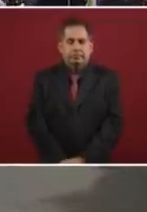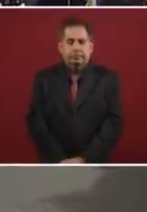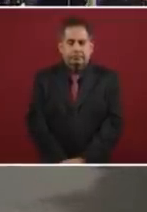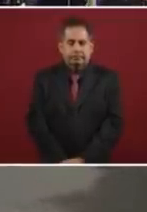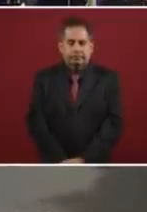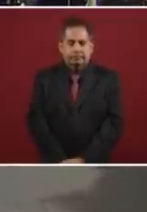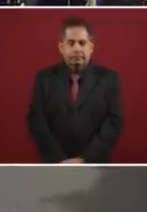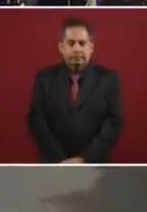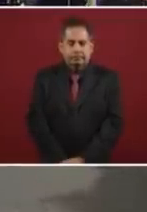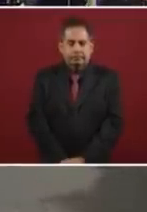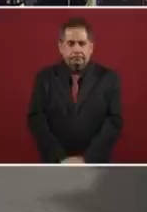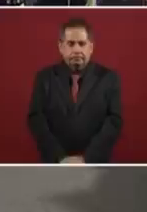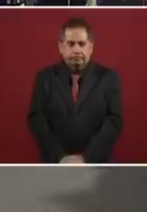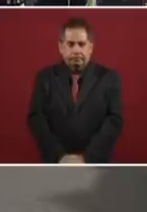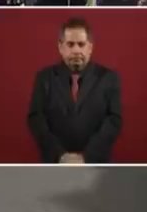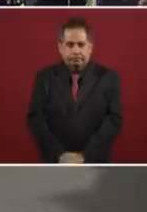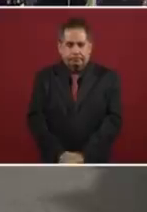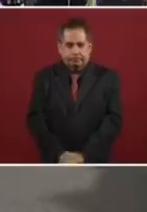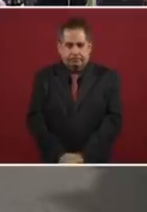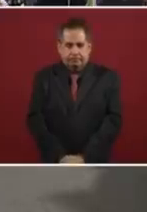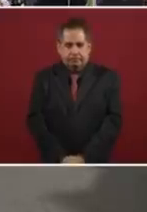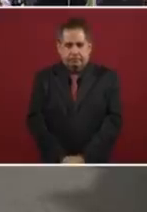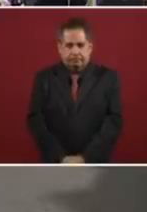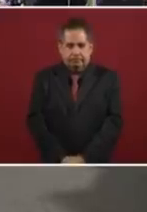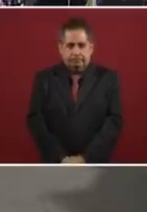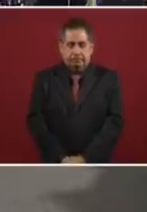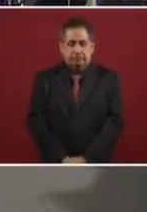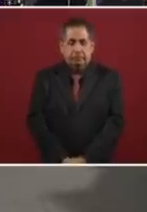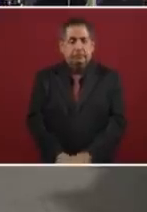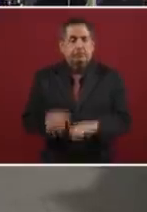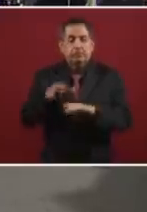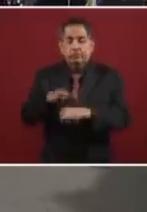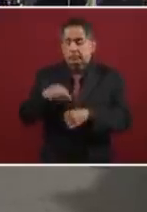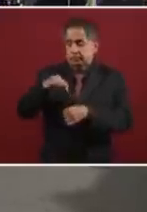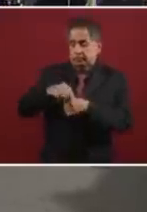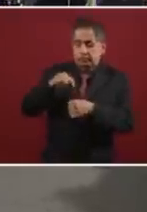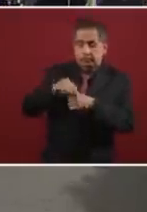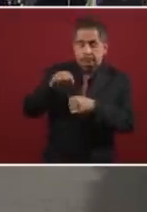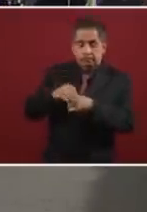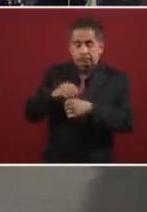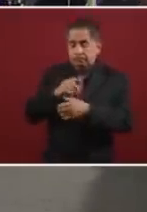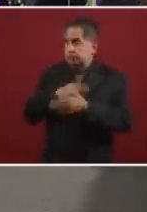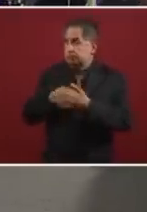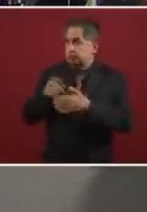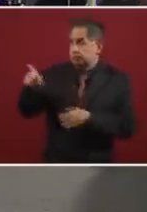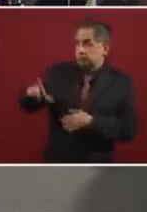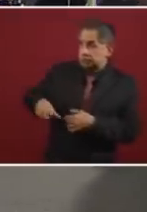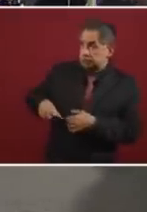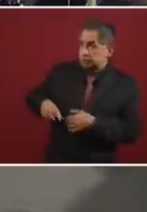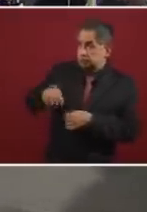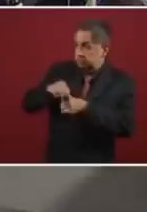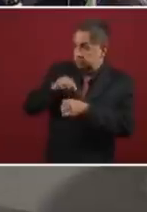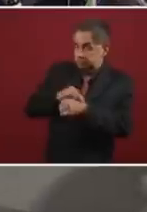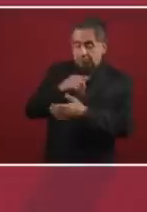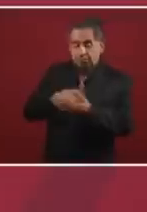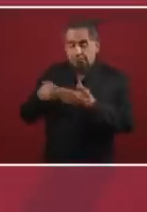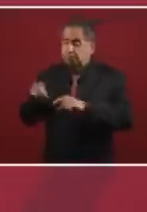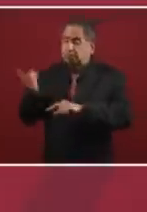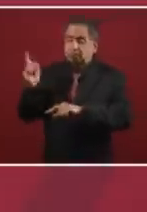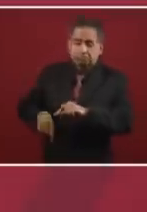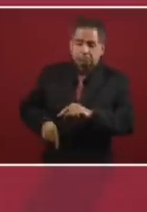tal vez la revocación de su mente bueno la revocación del mandato lo celebro ya ayer